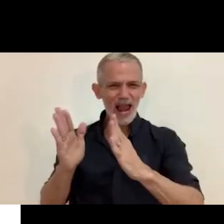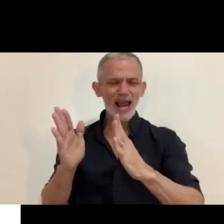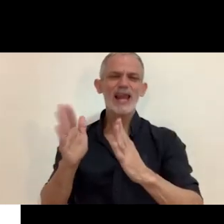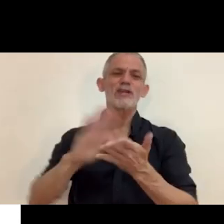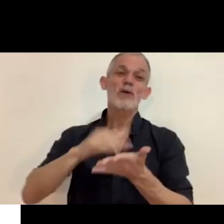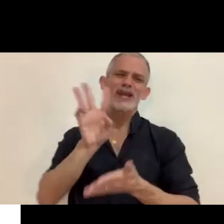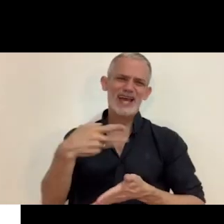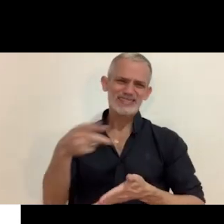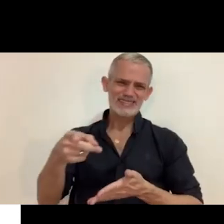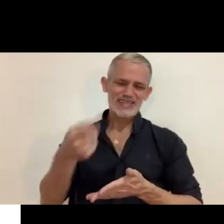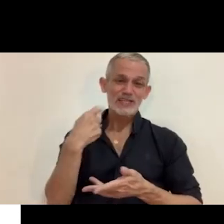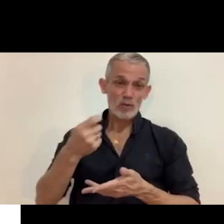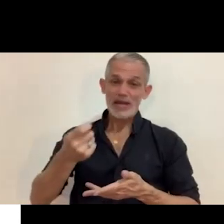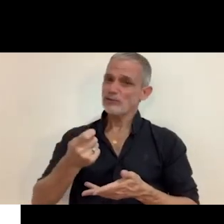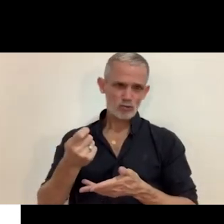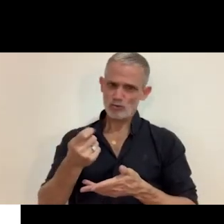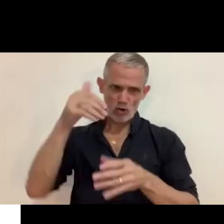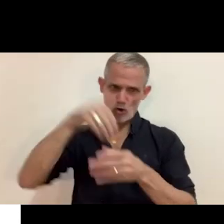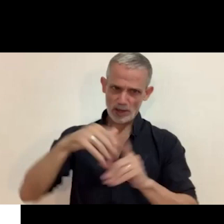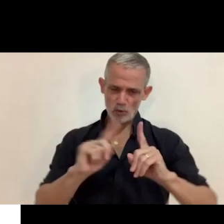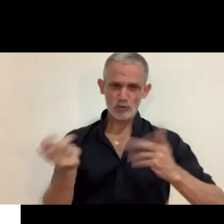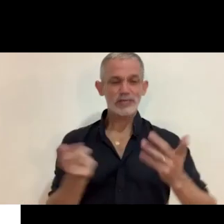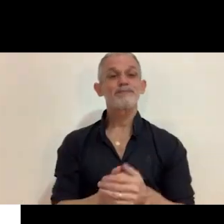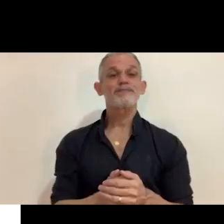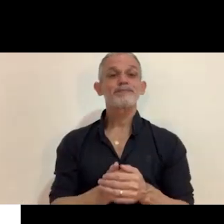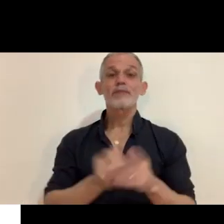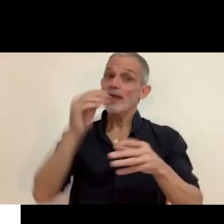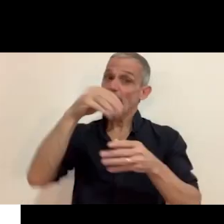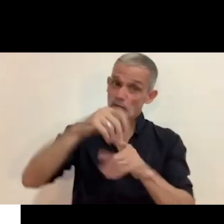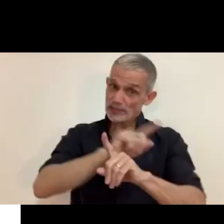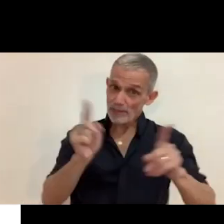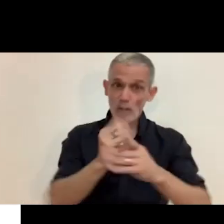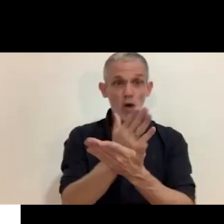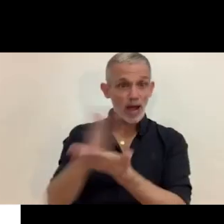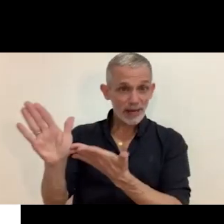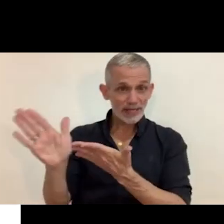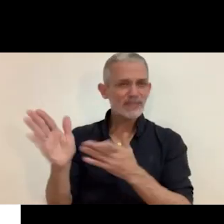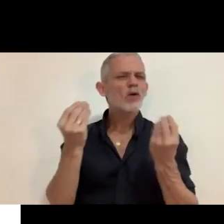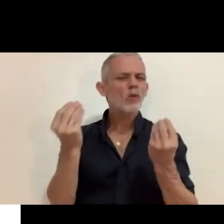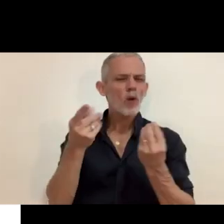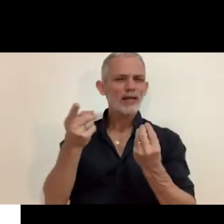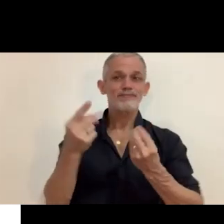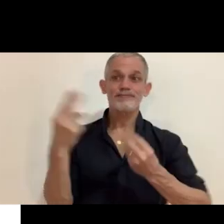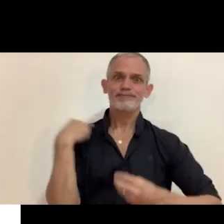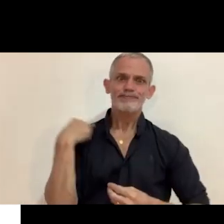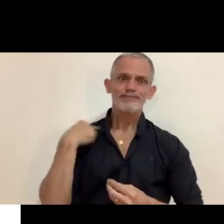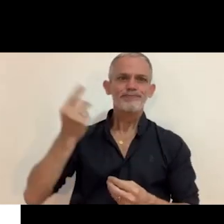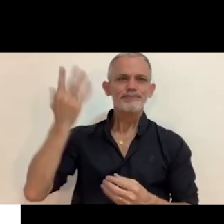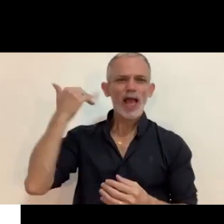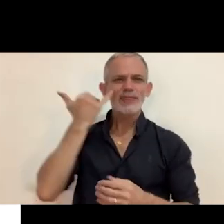social. También quedan excluidos de este programa los empleadores que hubieran